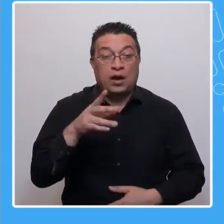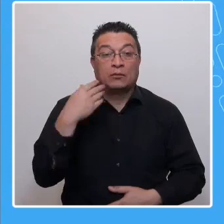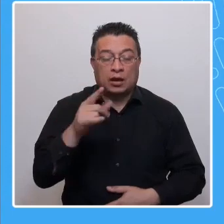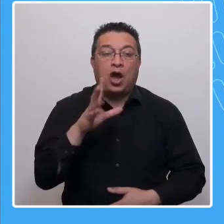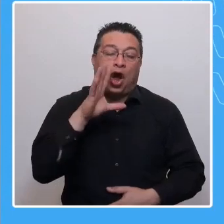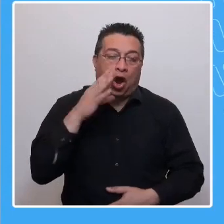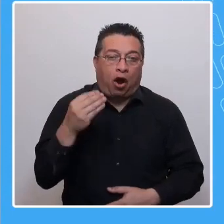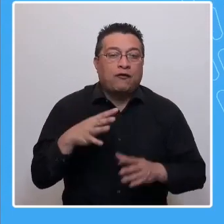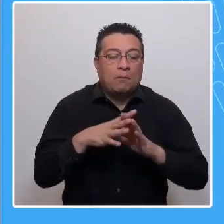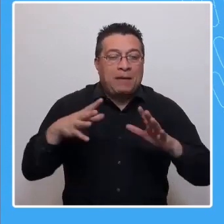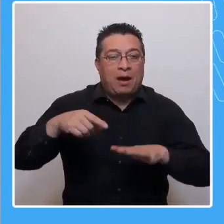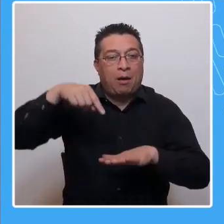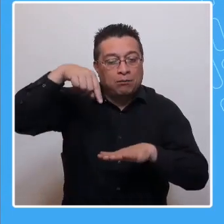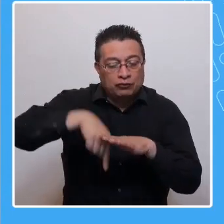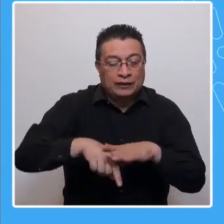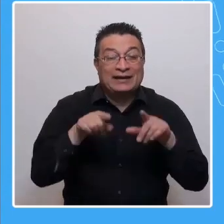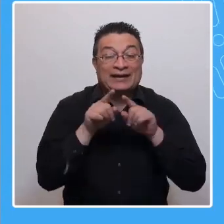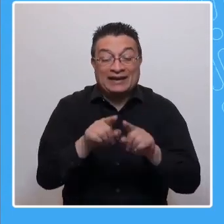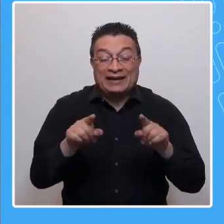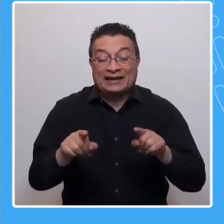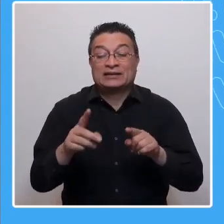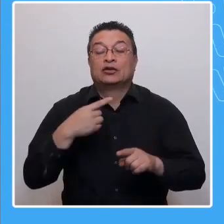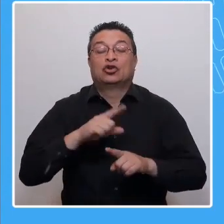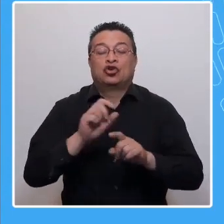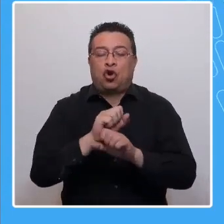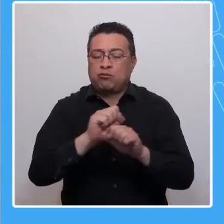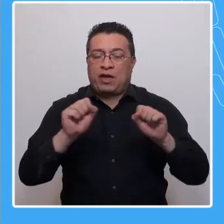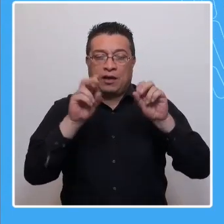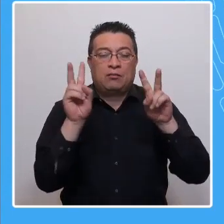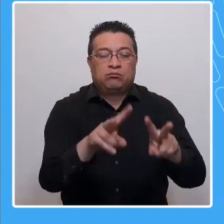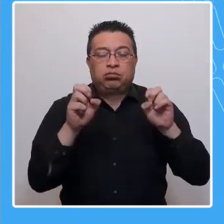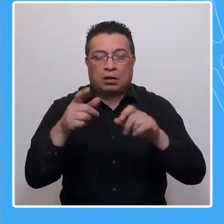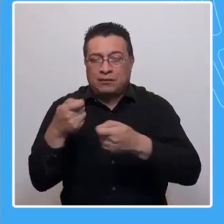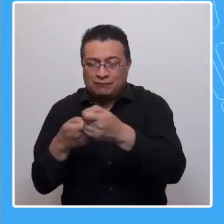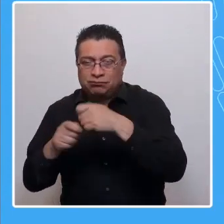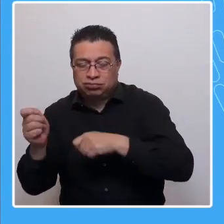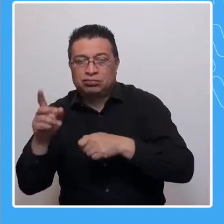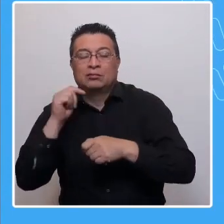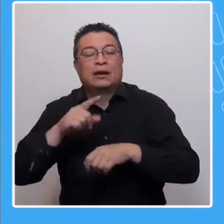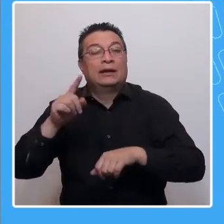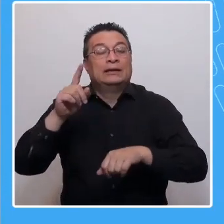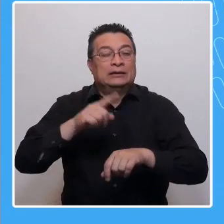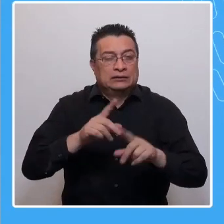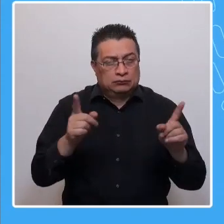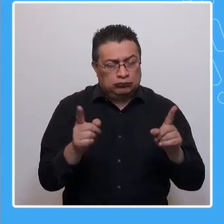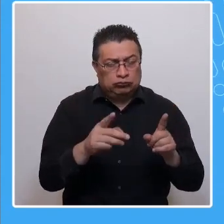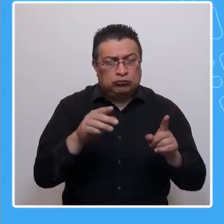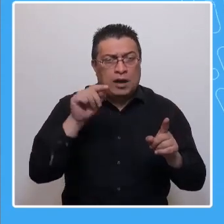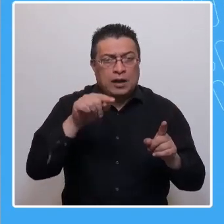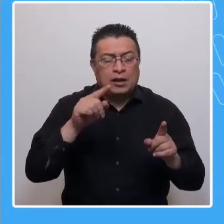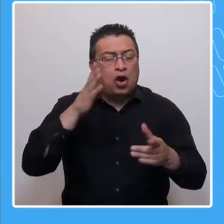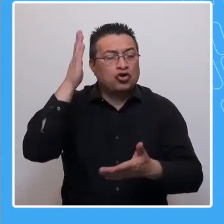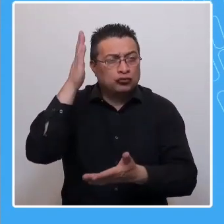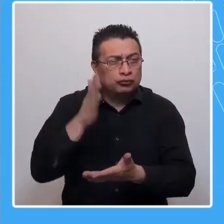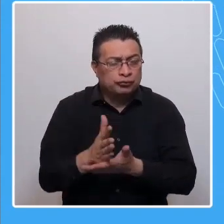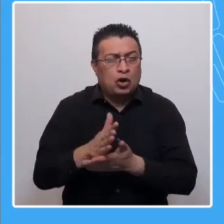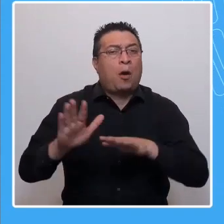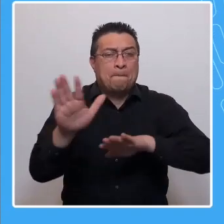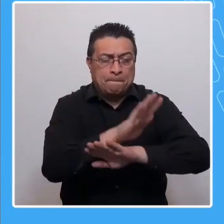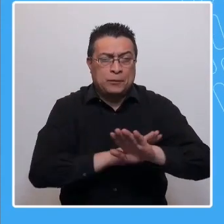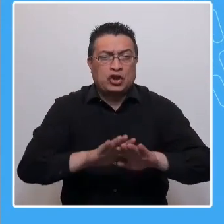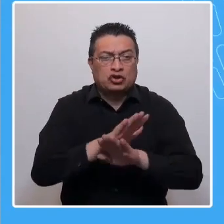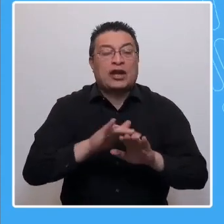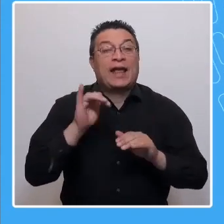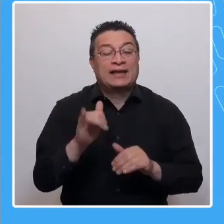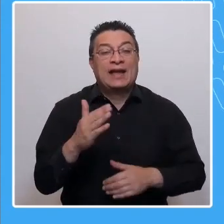más profundidad, estas van a ser inapropiables, incomerciales, intransferibles, temporales, sujetas a obligaciones específicas de protección y